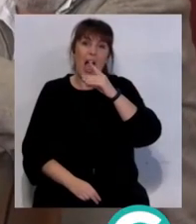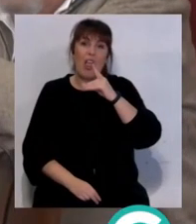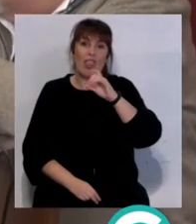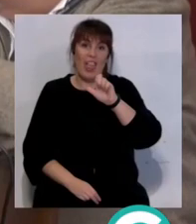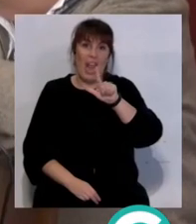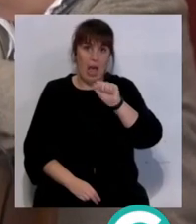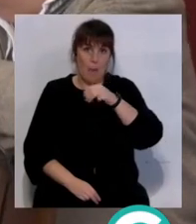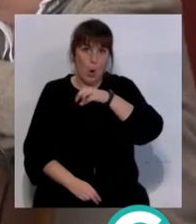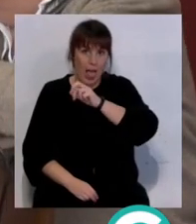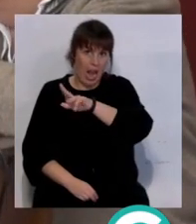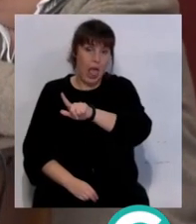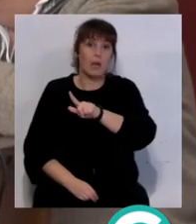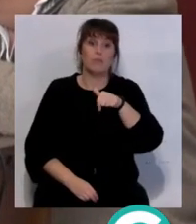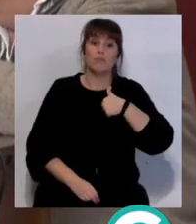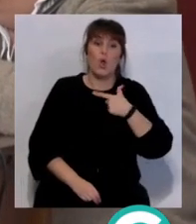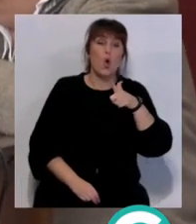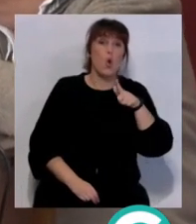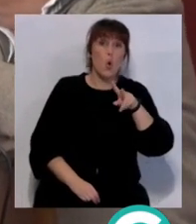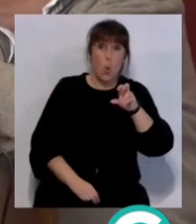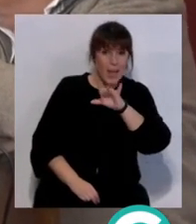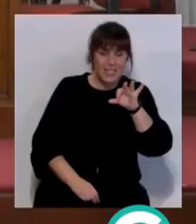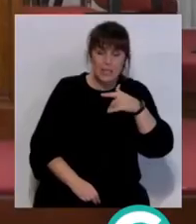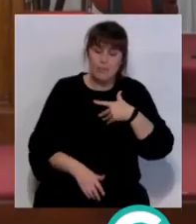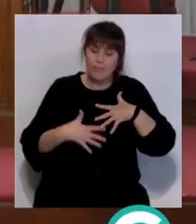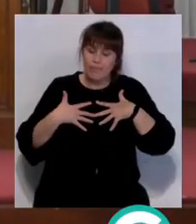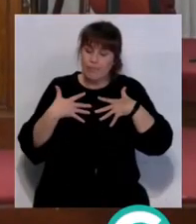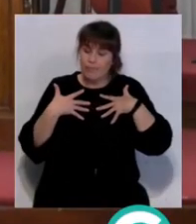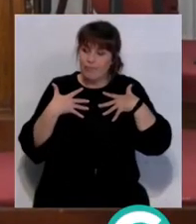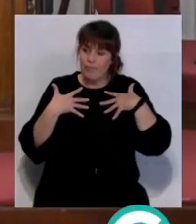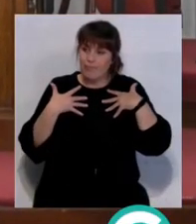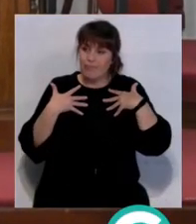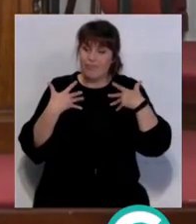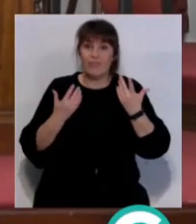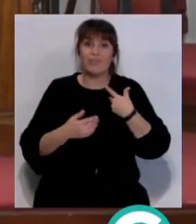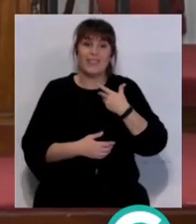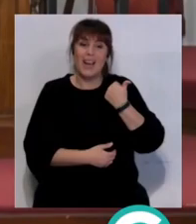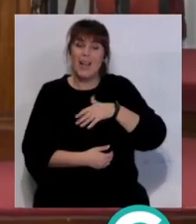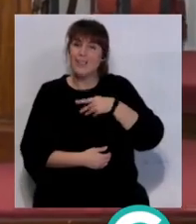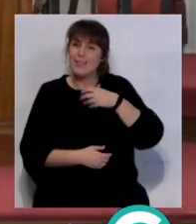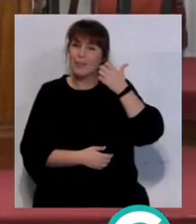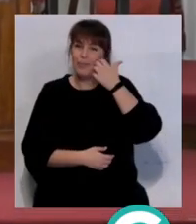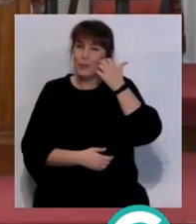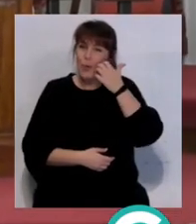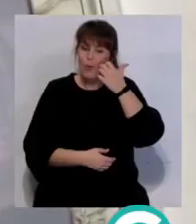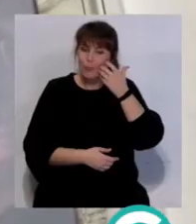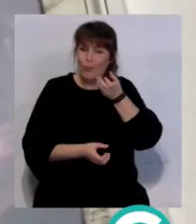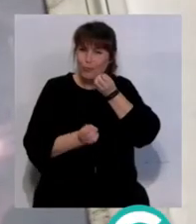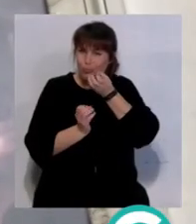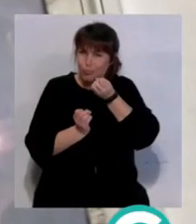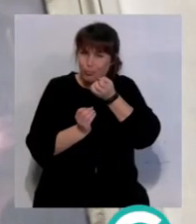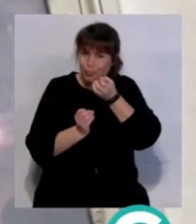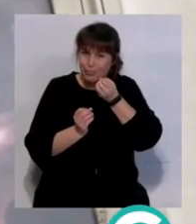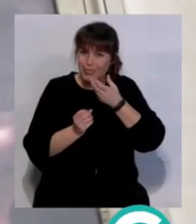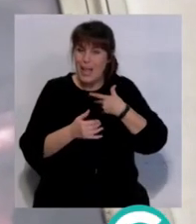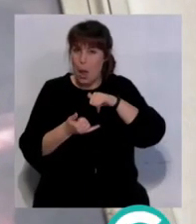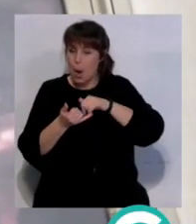Luis Frades se ha mostrado muy emocionado durante el desarrollo del acto, en el que ha contado alguna anécdota de su esposa por la que, como ha dicho, saldrá